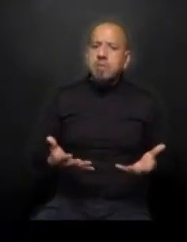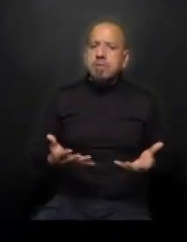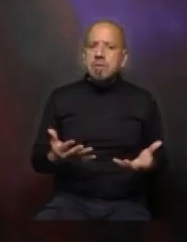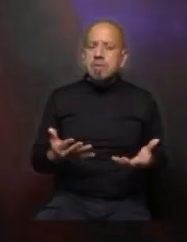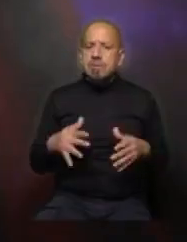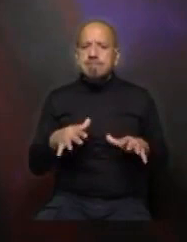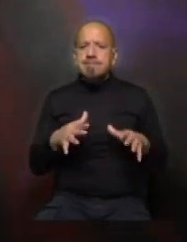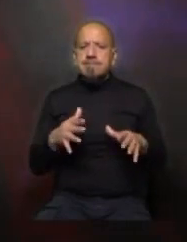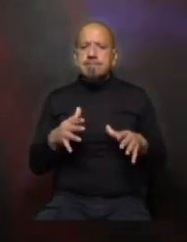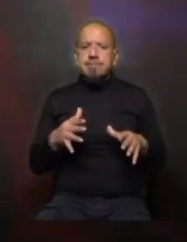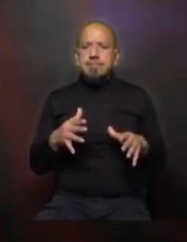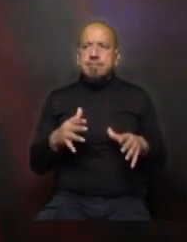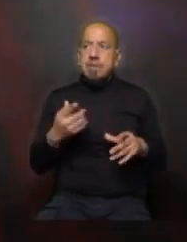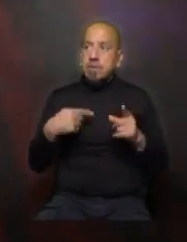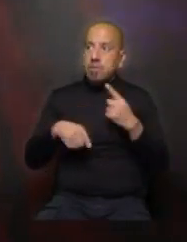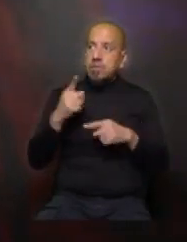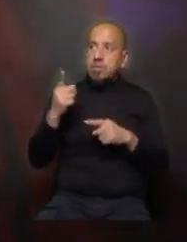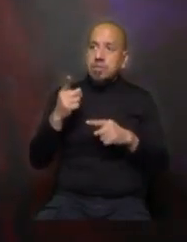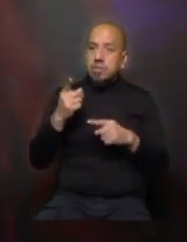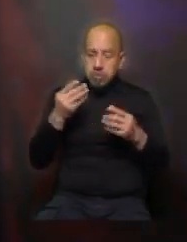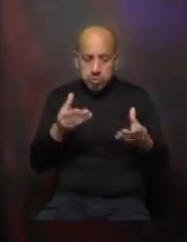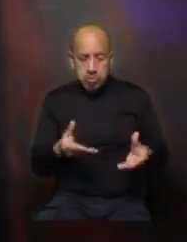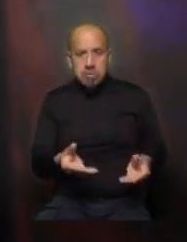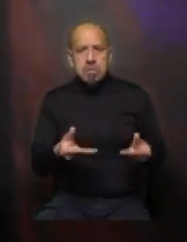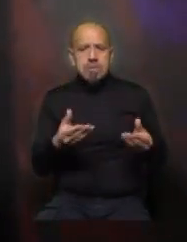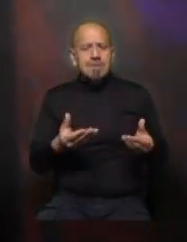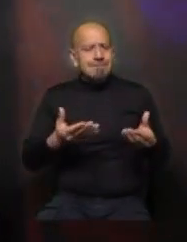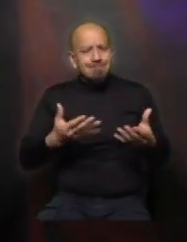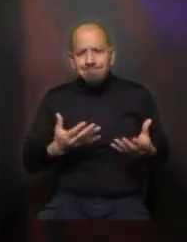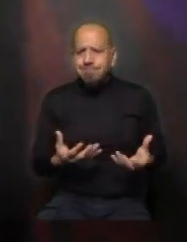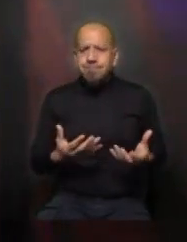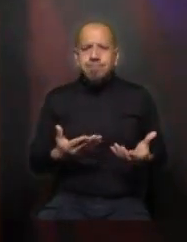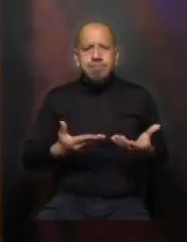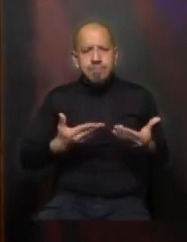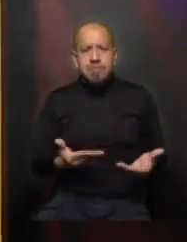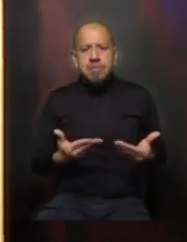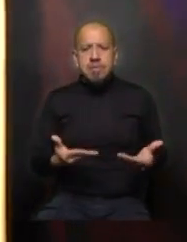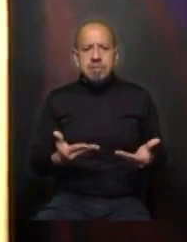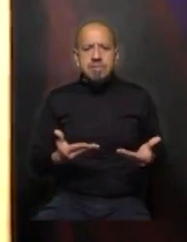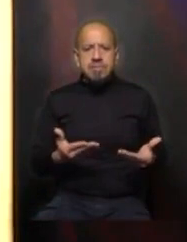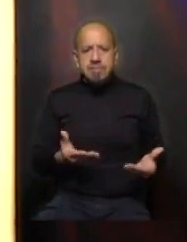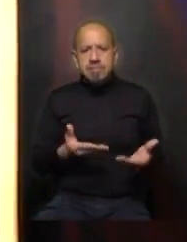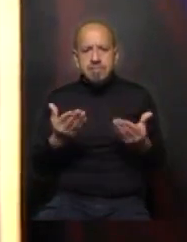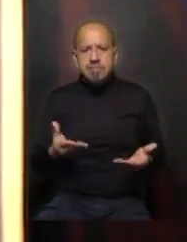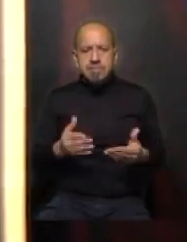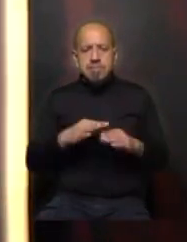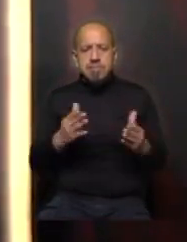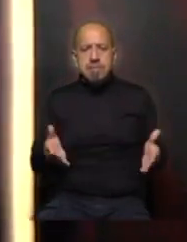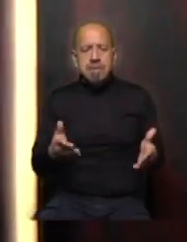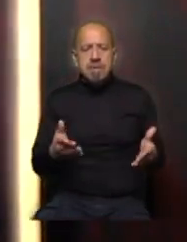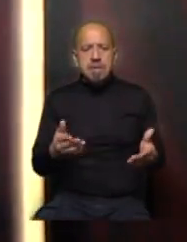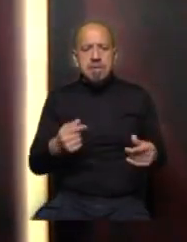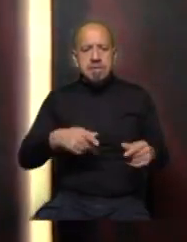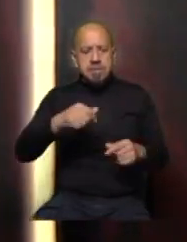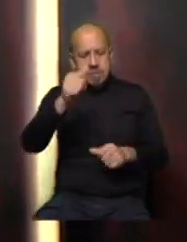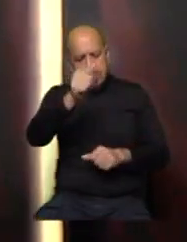temblar Jordán lo levantó pesaba extraordinariamente salieron con él y sobre la mesa del comedor Jordán cortó